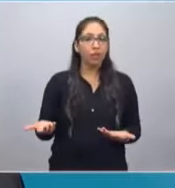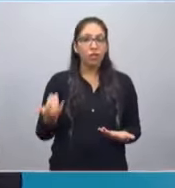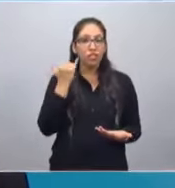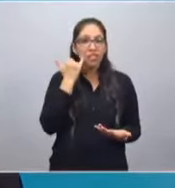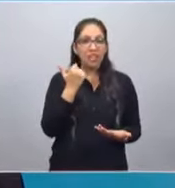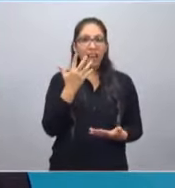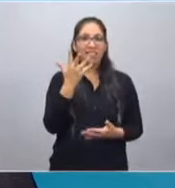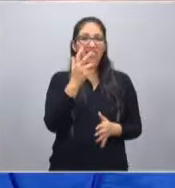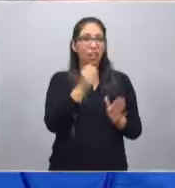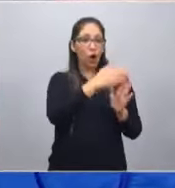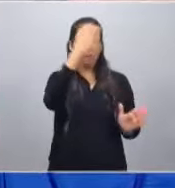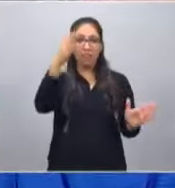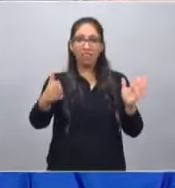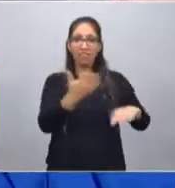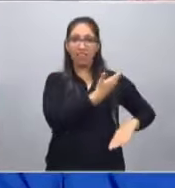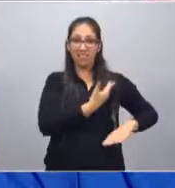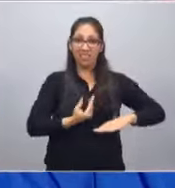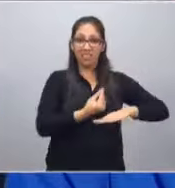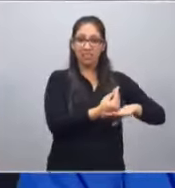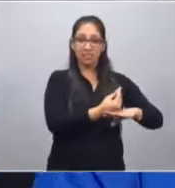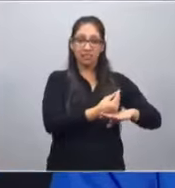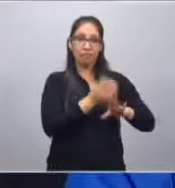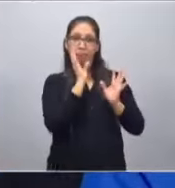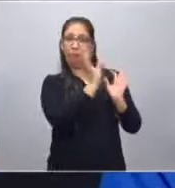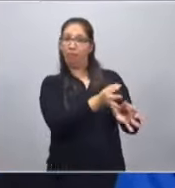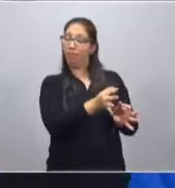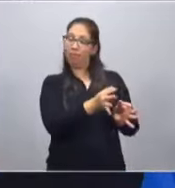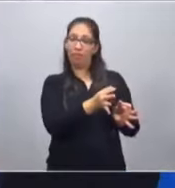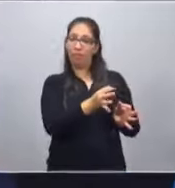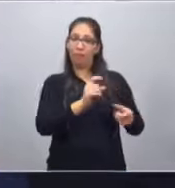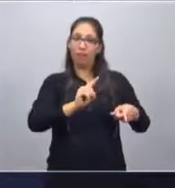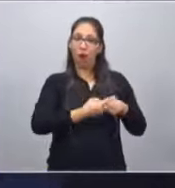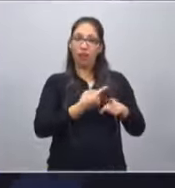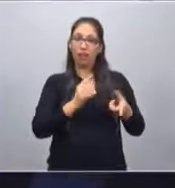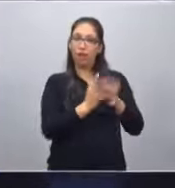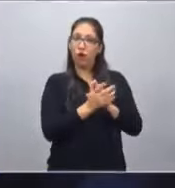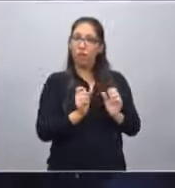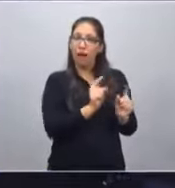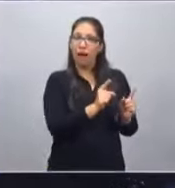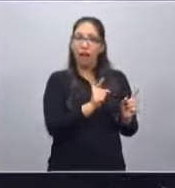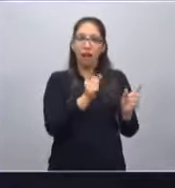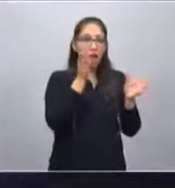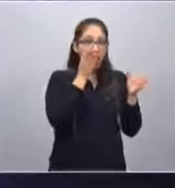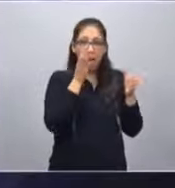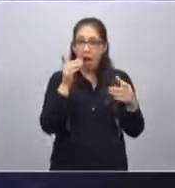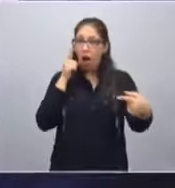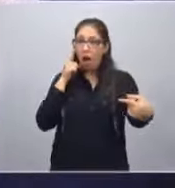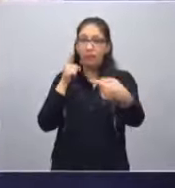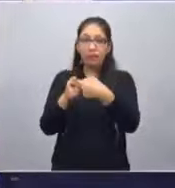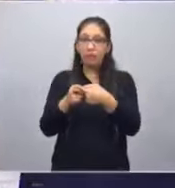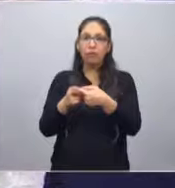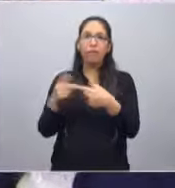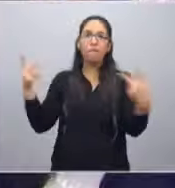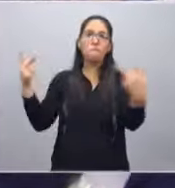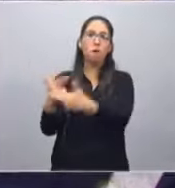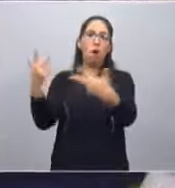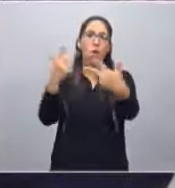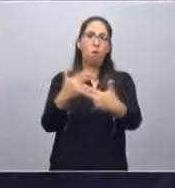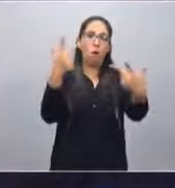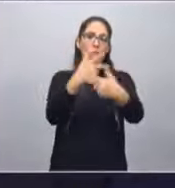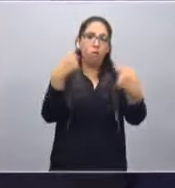a 5 meses vista una política muy direccionada para desmantelar